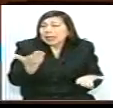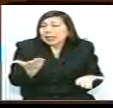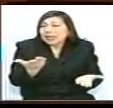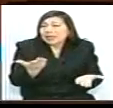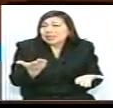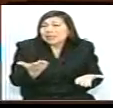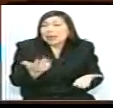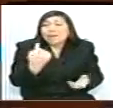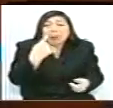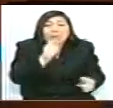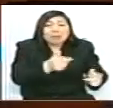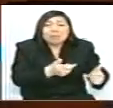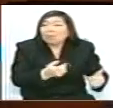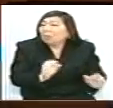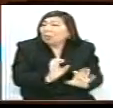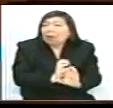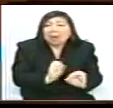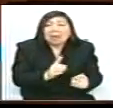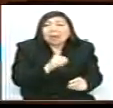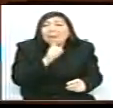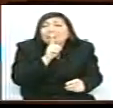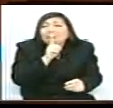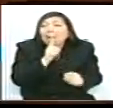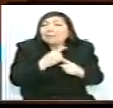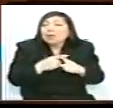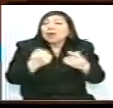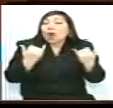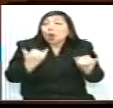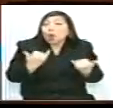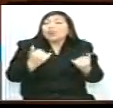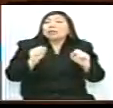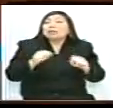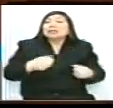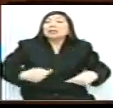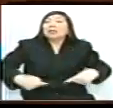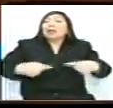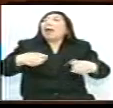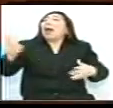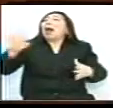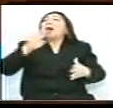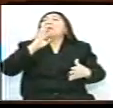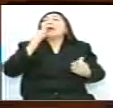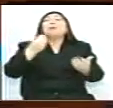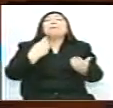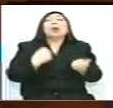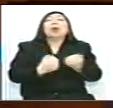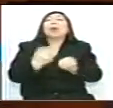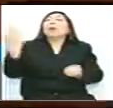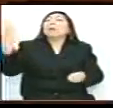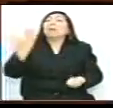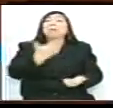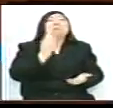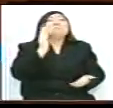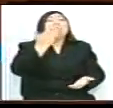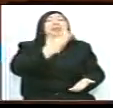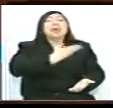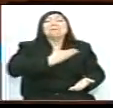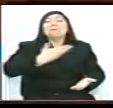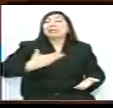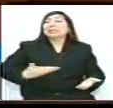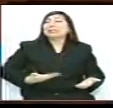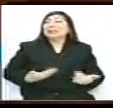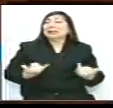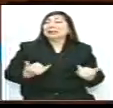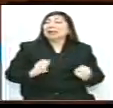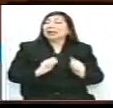presidenta, y no hemos logrado. Pero sí ahora nos ponemos a discutir lo que nos propone el Ejecutivo y lo que nos propone